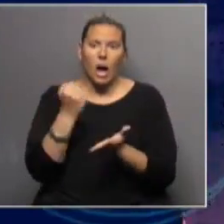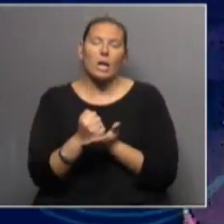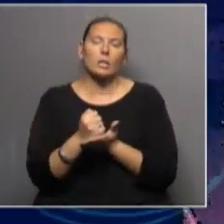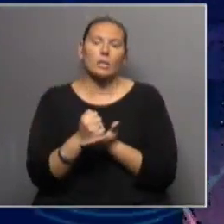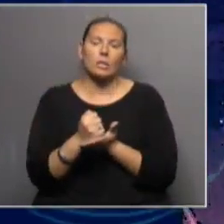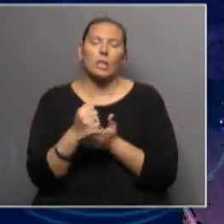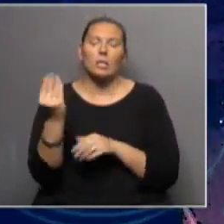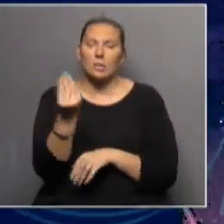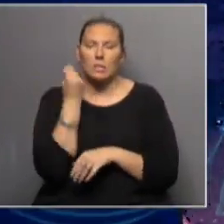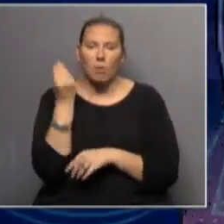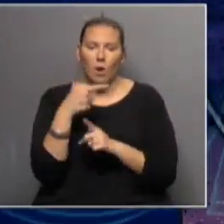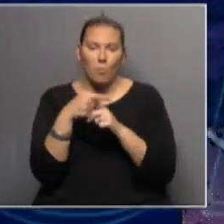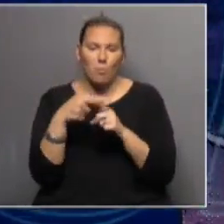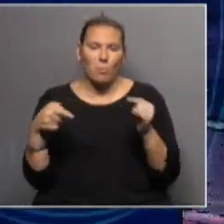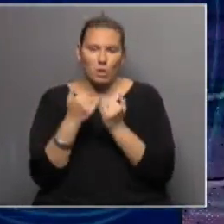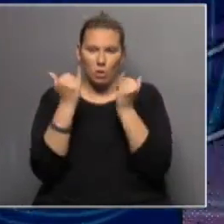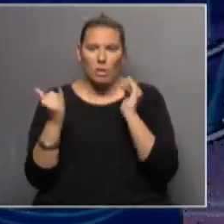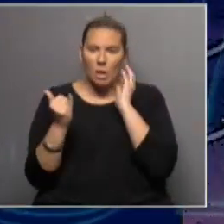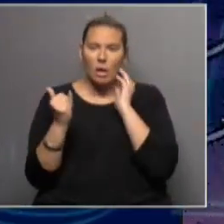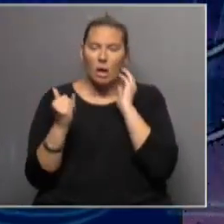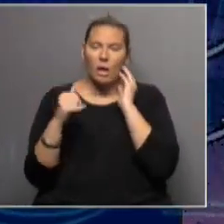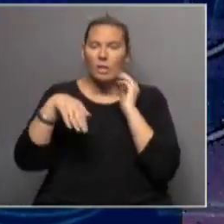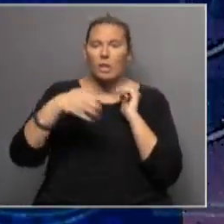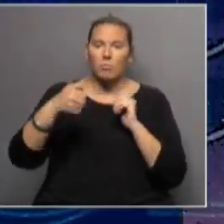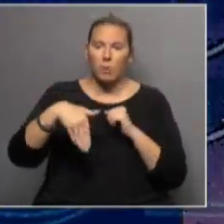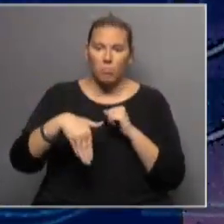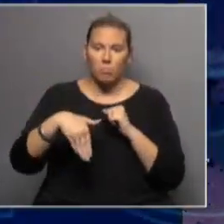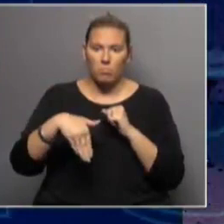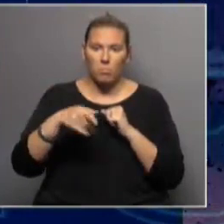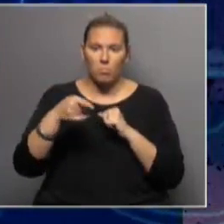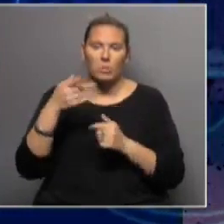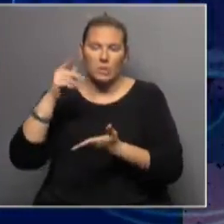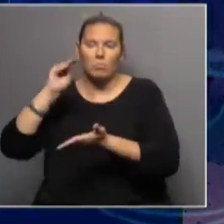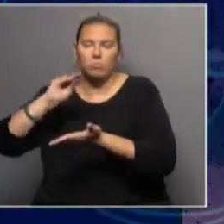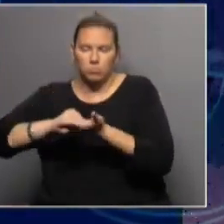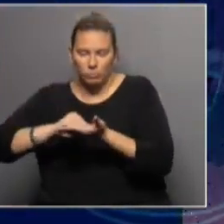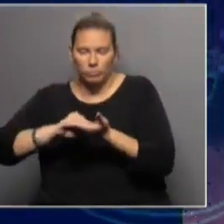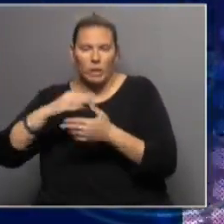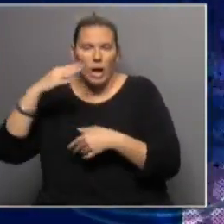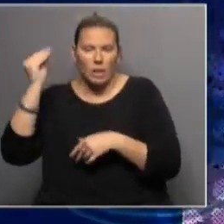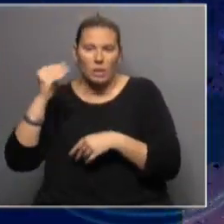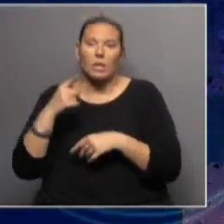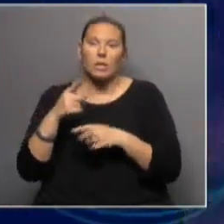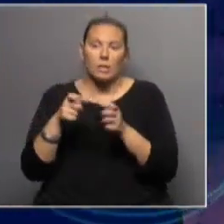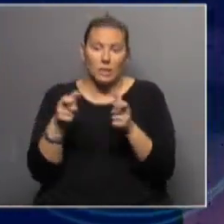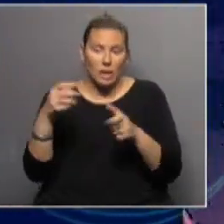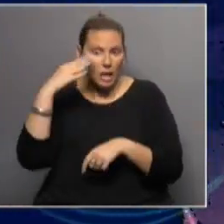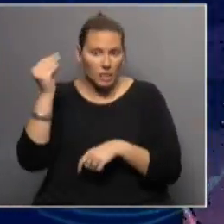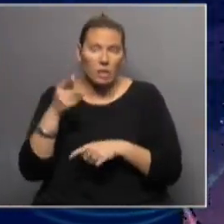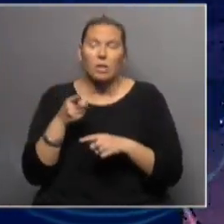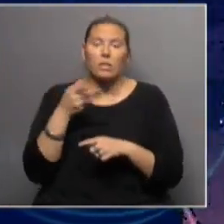mediodía se pueden inscribir, o sea, en el MAM. Tienen que ir al MAM a retirar el kit, o sea, se escriben por Picantel y el kit lo retiran en el MAM,